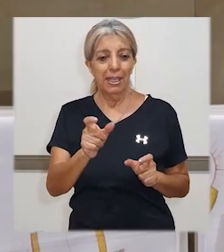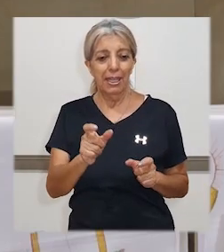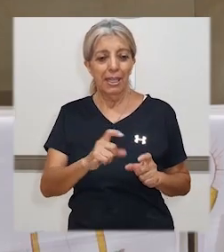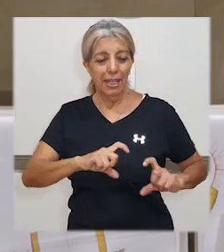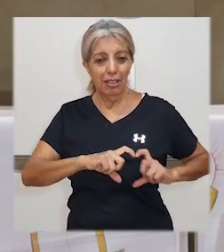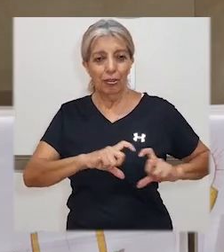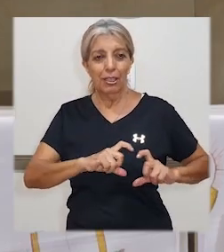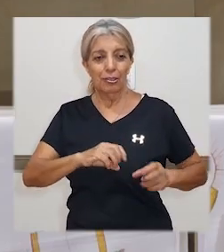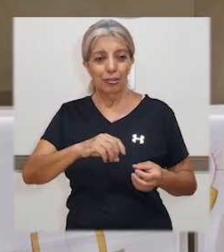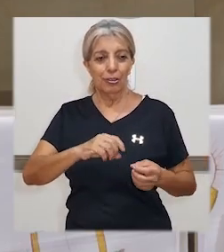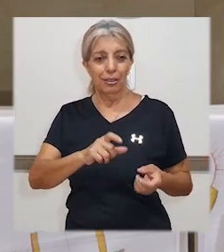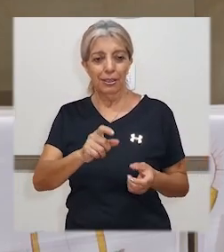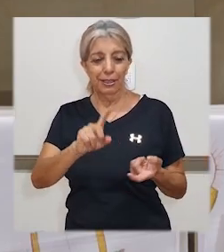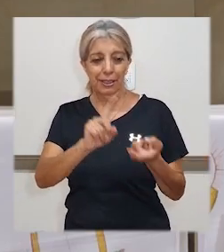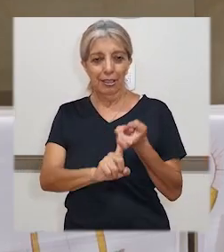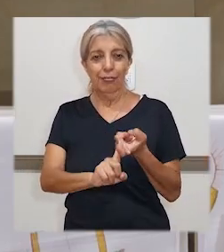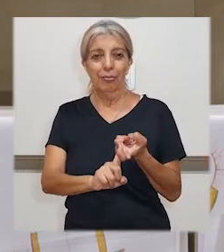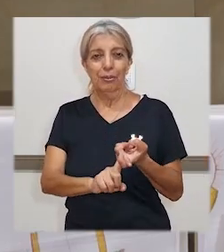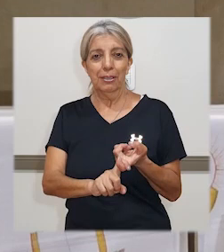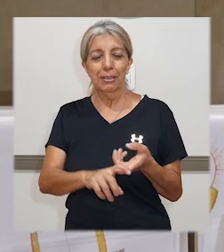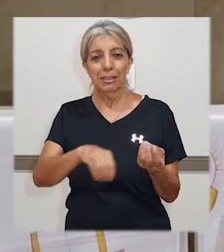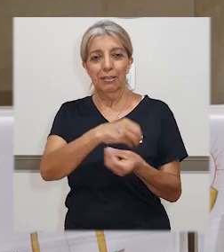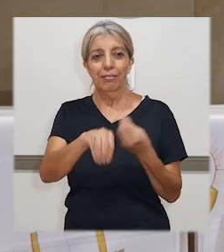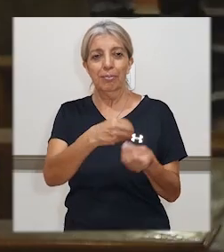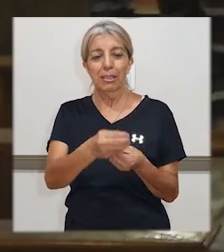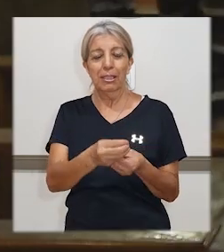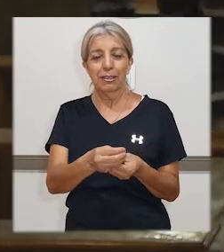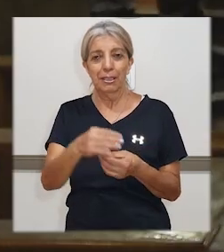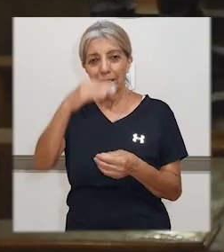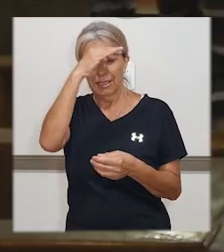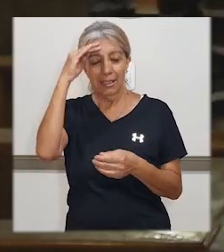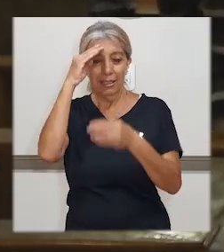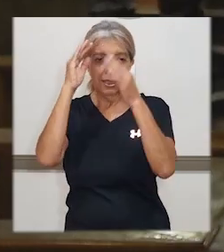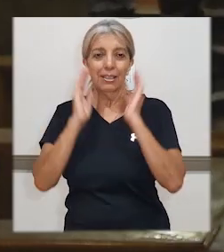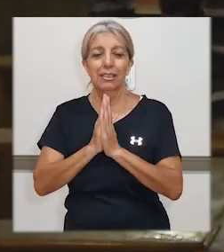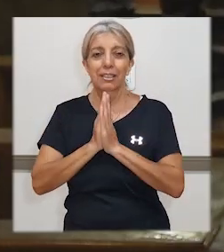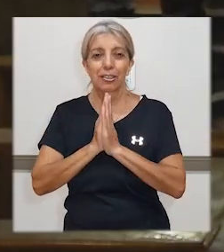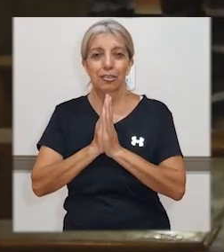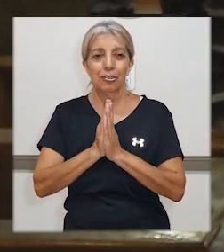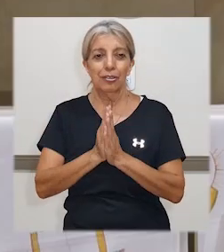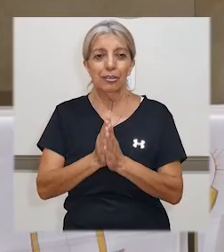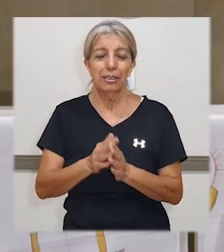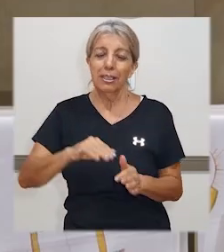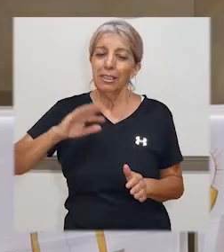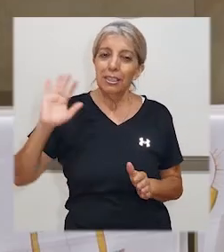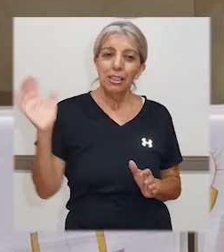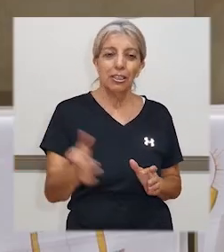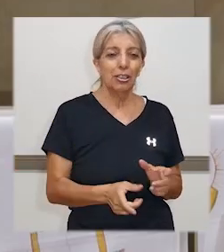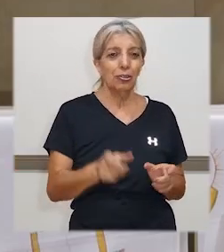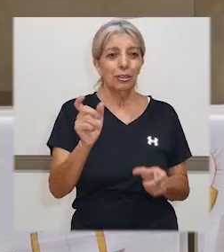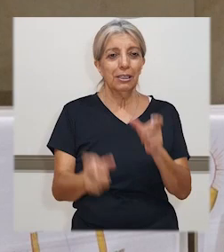los matrimonios y sus familias, de los religiosos y religiosas, de las